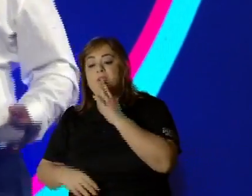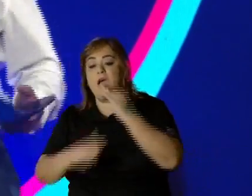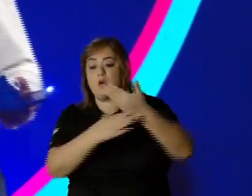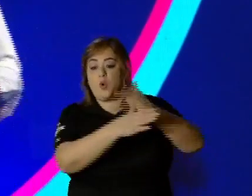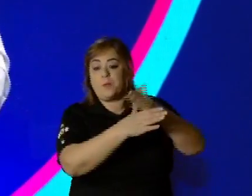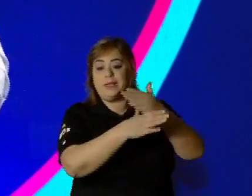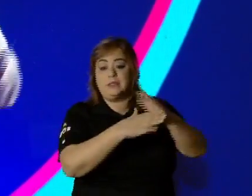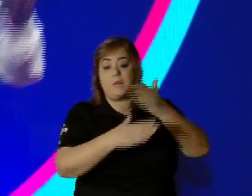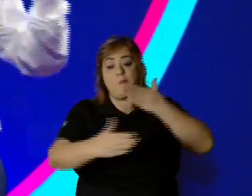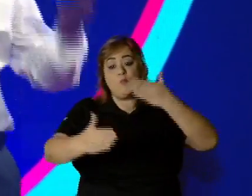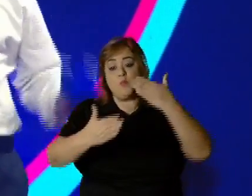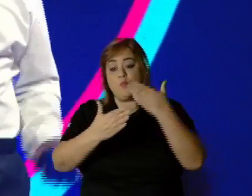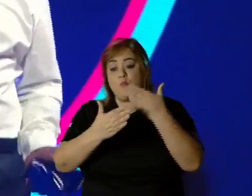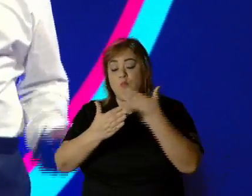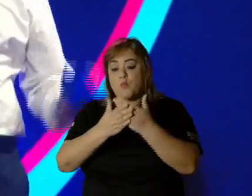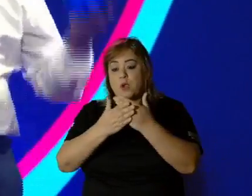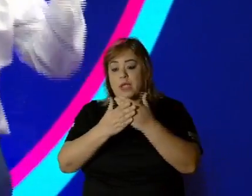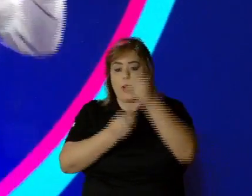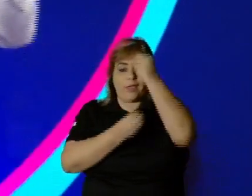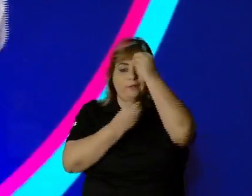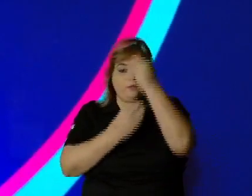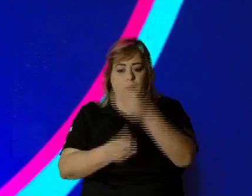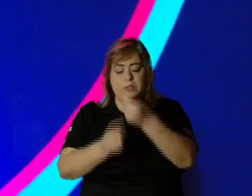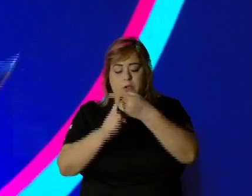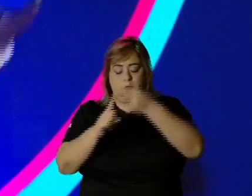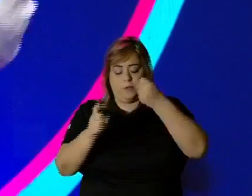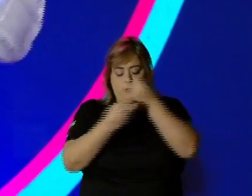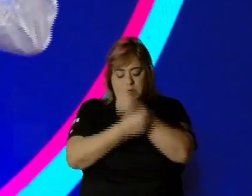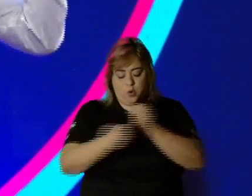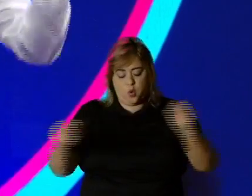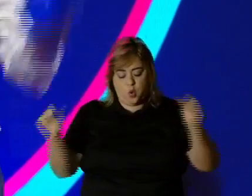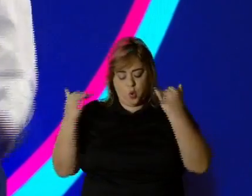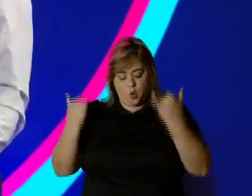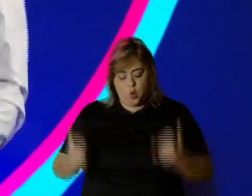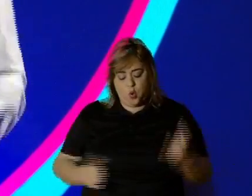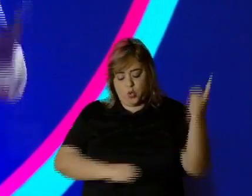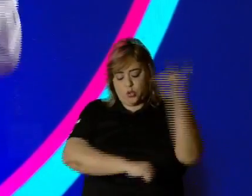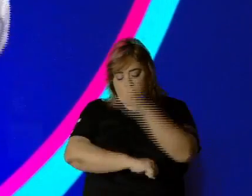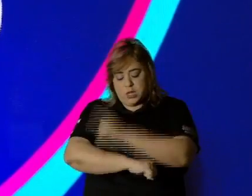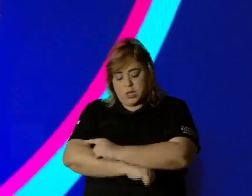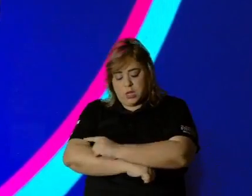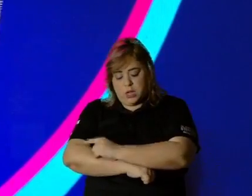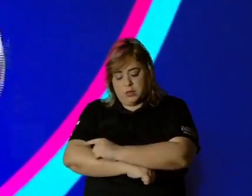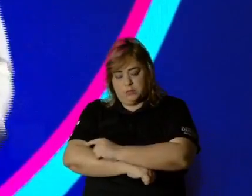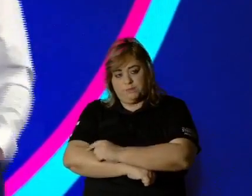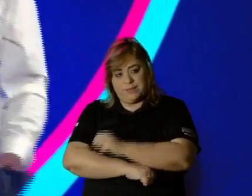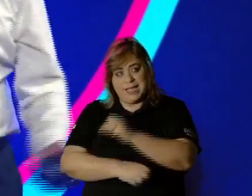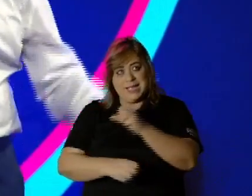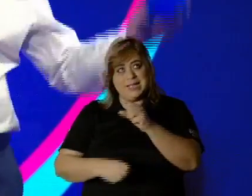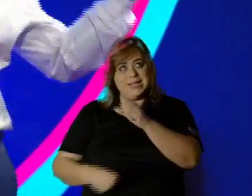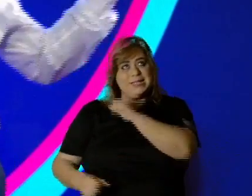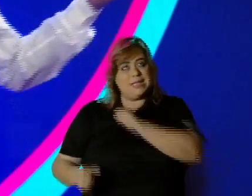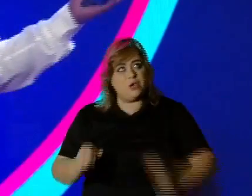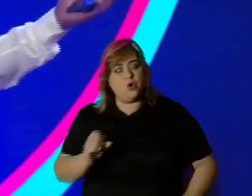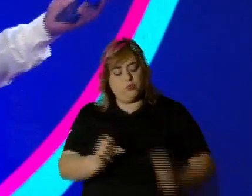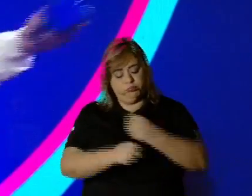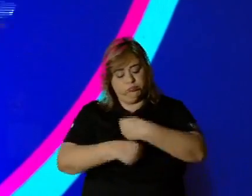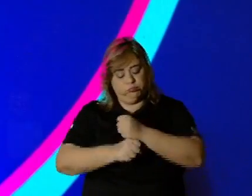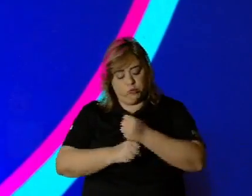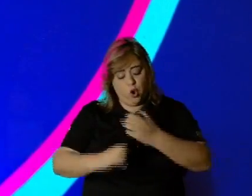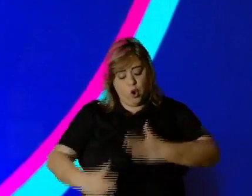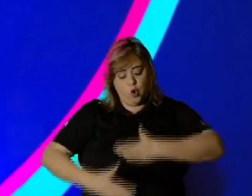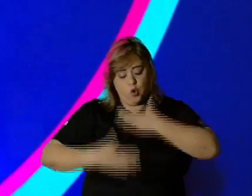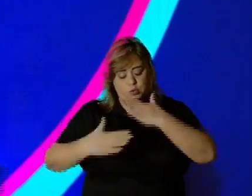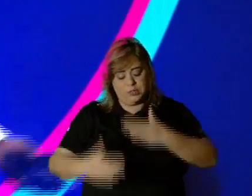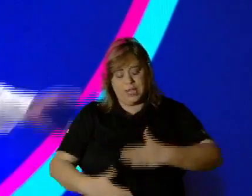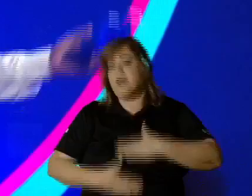salvación. Oh, gloria a Dios, este es el día que hizo el Señor, nos gozaremos y nos alegraremos en él, aleluya. Y todos